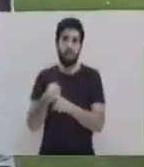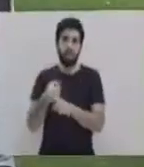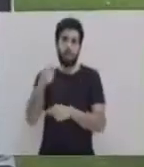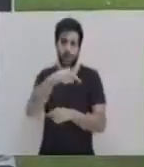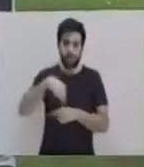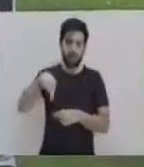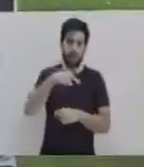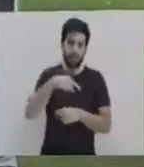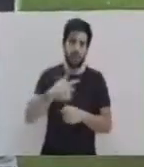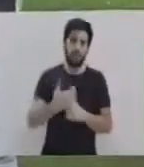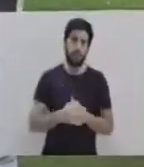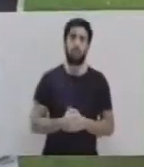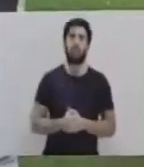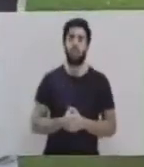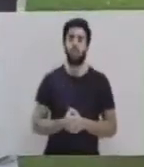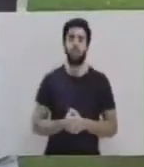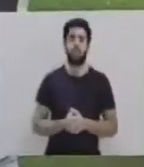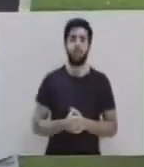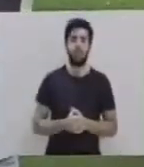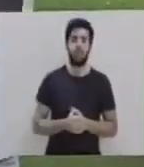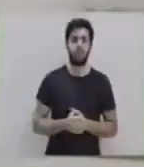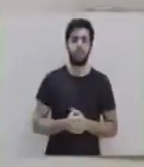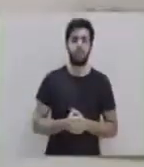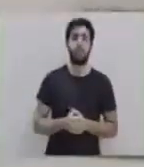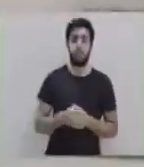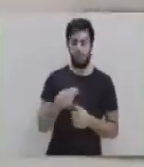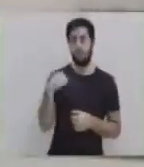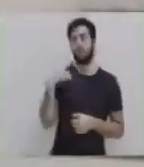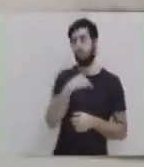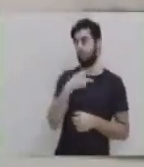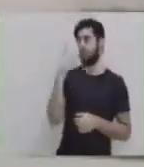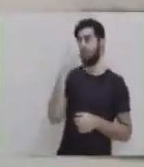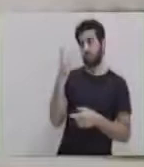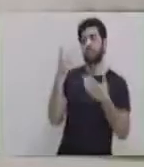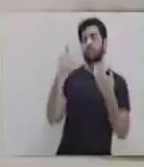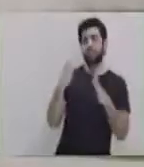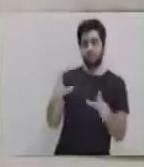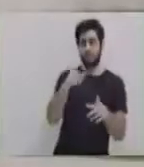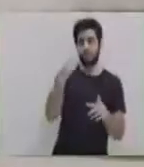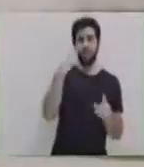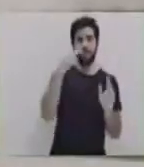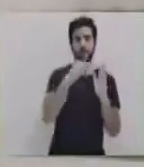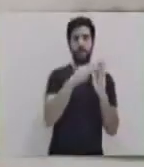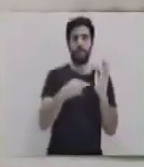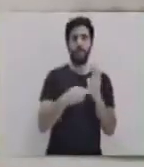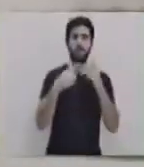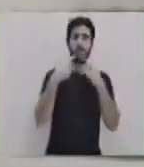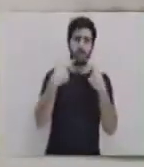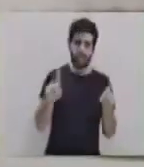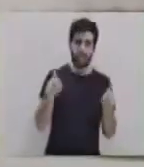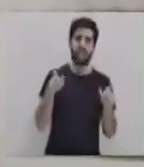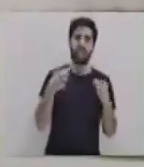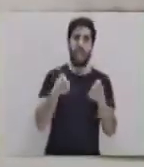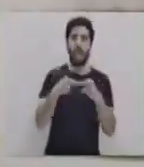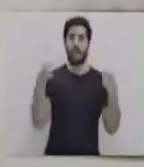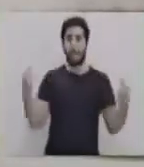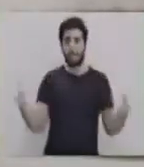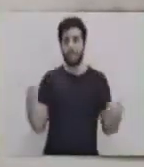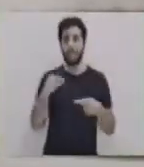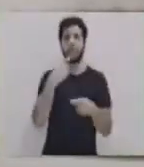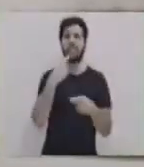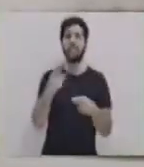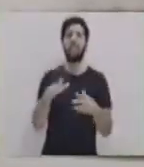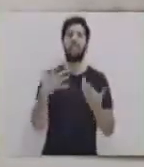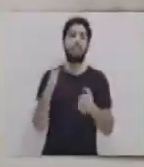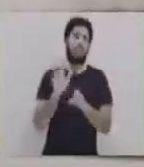por este fenómeno del niño o de la niña, ¿verdad? Lo hemos observado en las noticias, en los periódicos, cuando nos